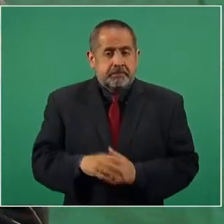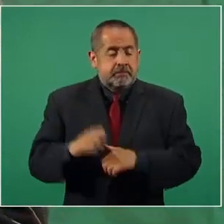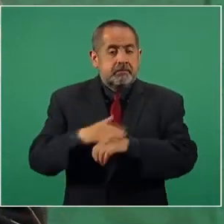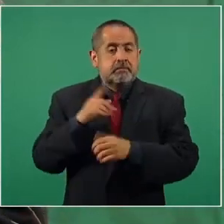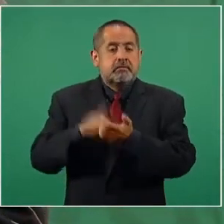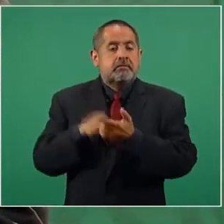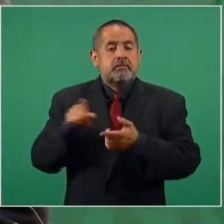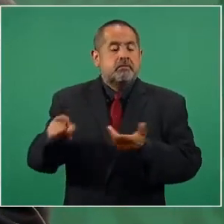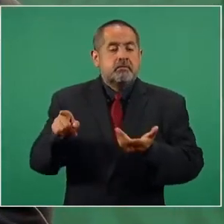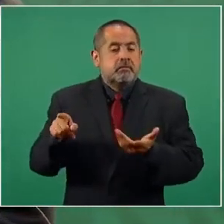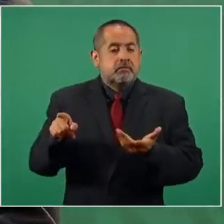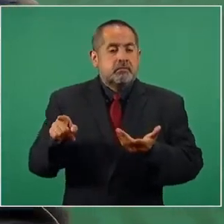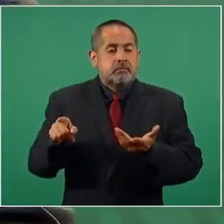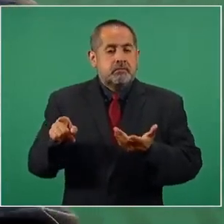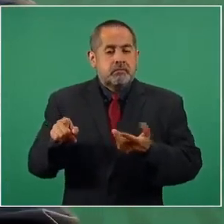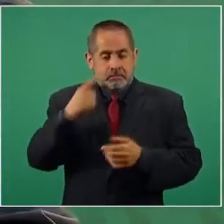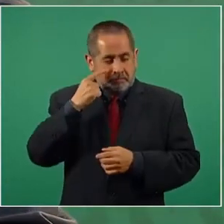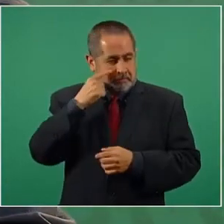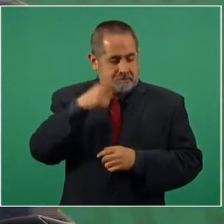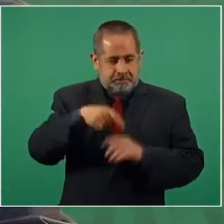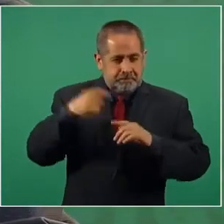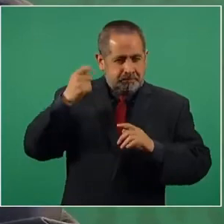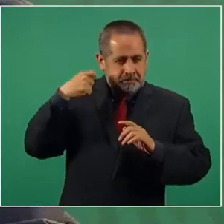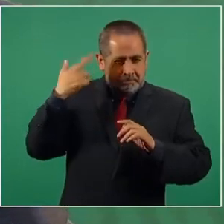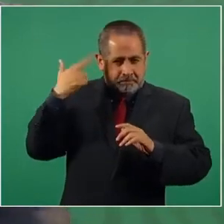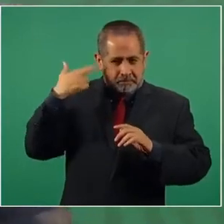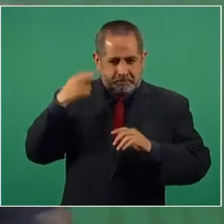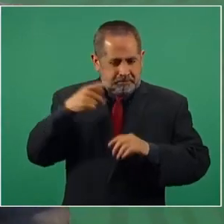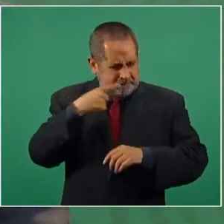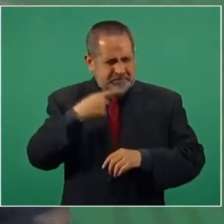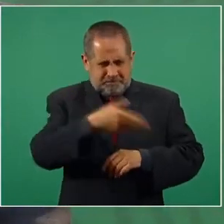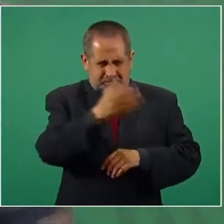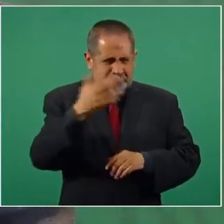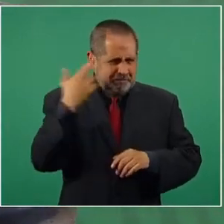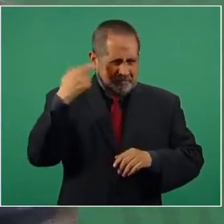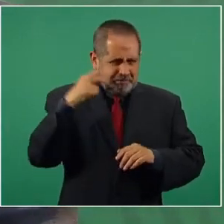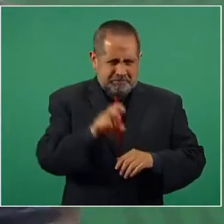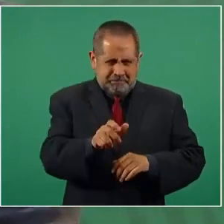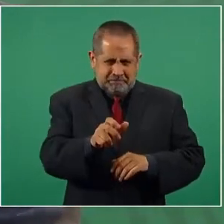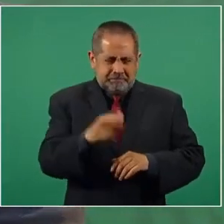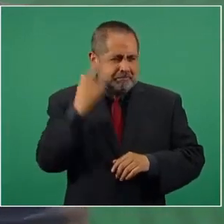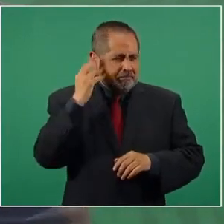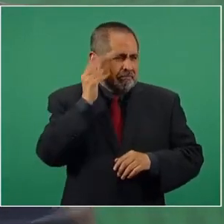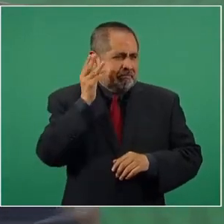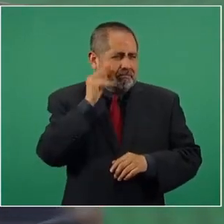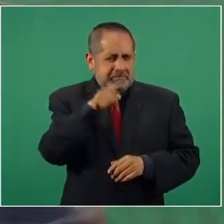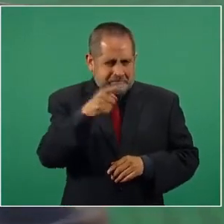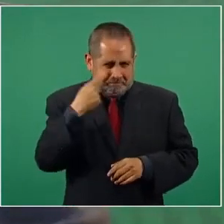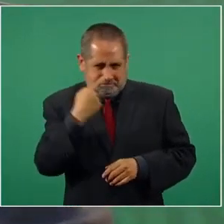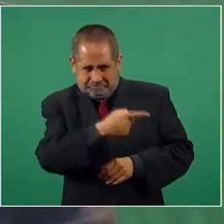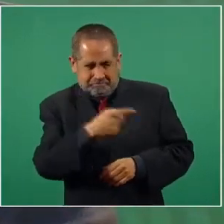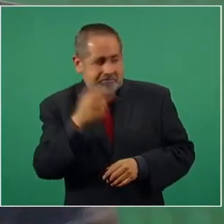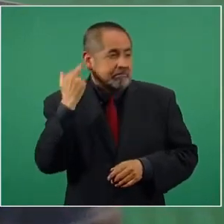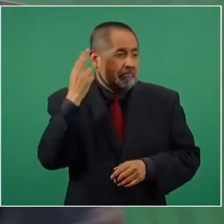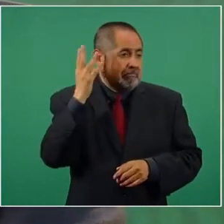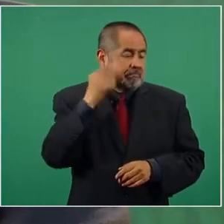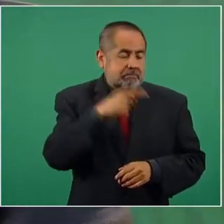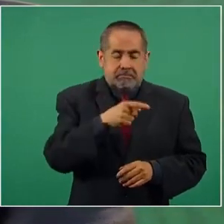Pone uno la radio. Les invito a que hagan ese ejercicio.